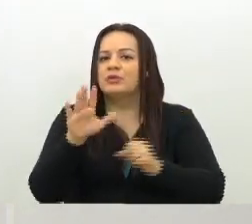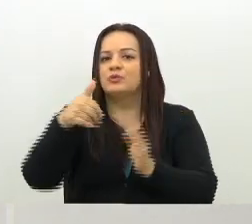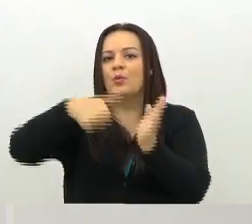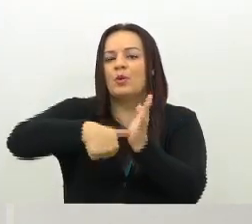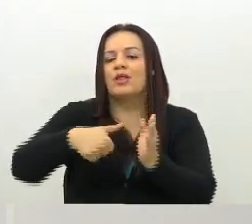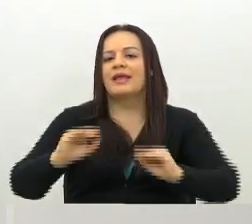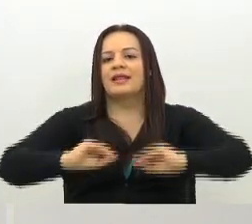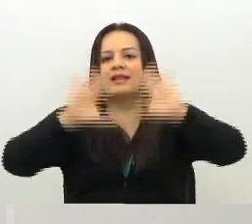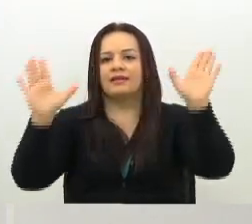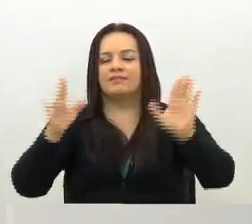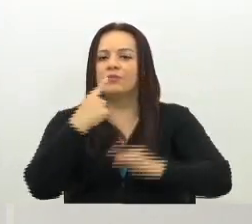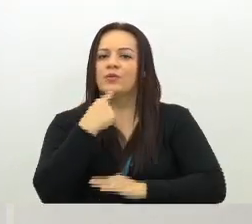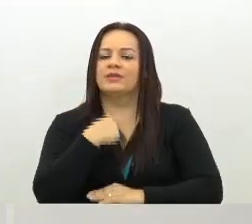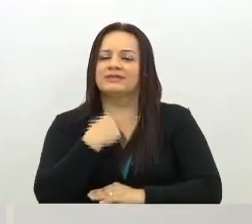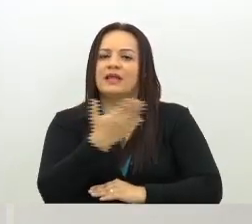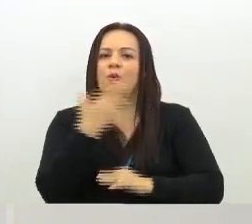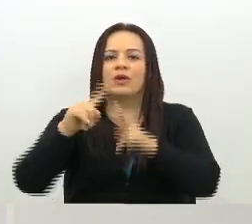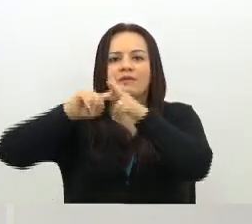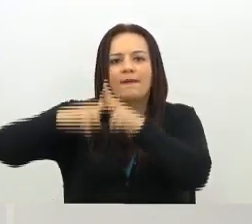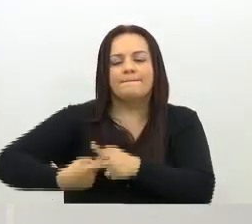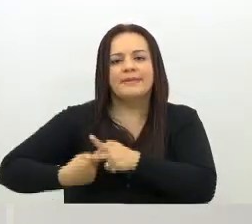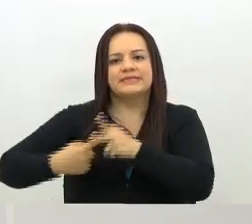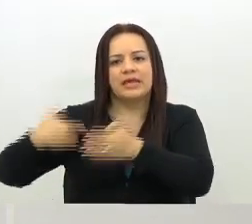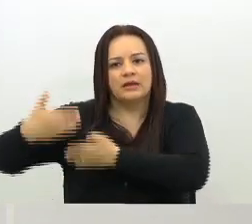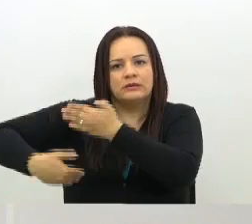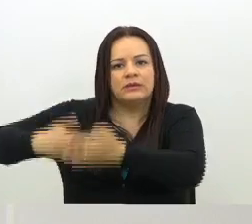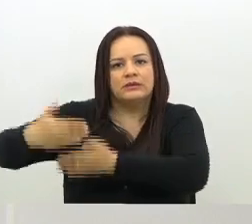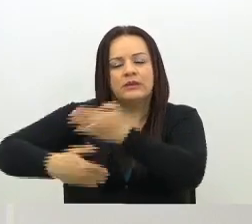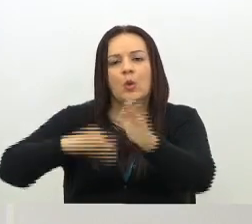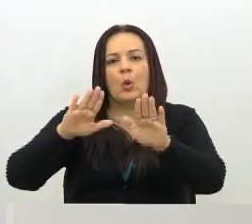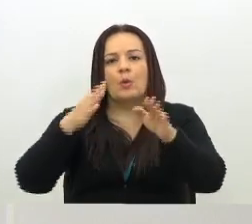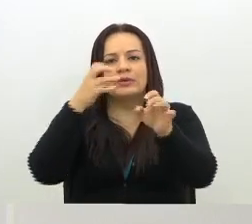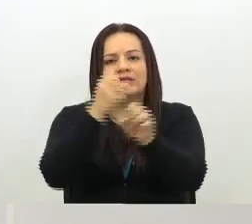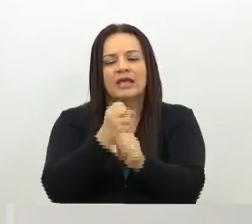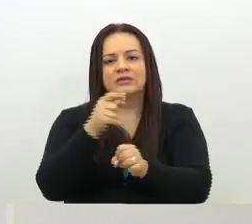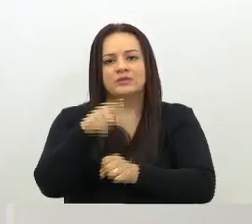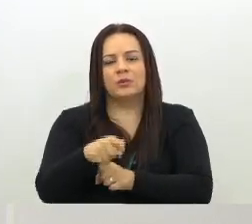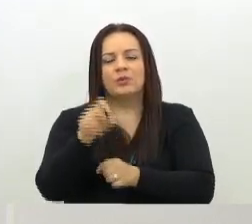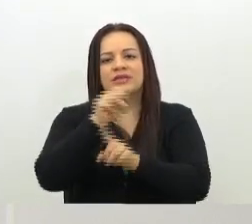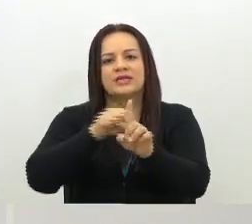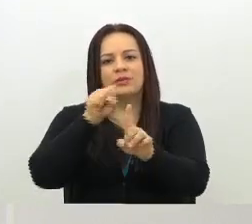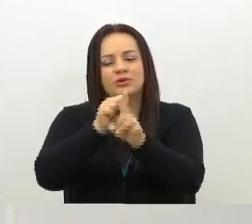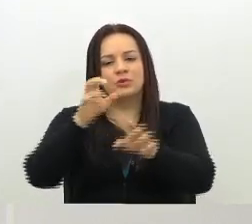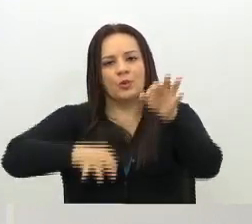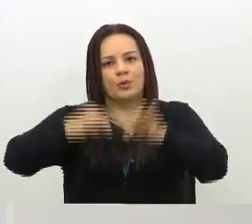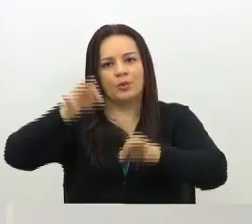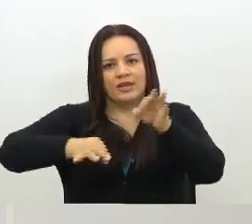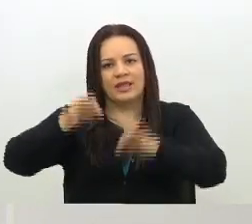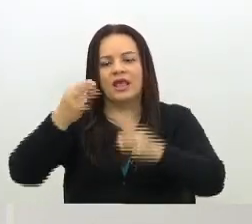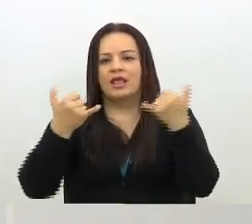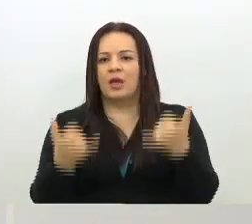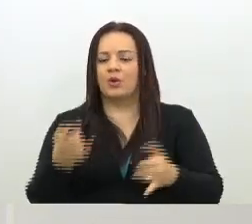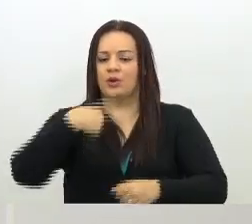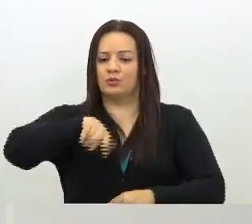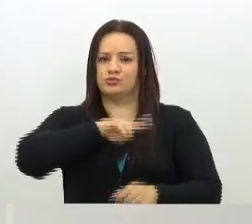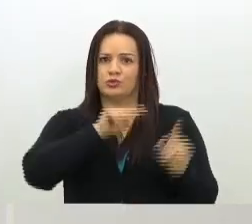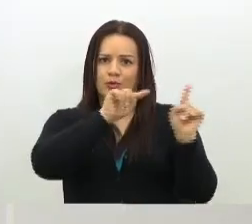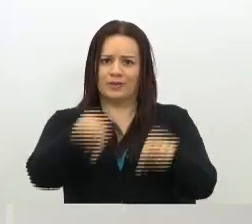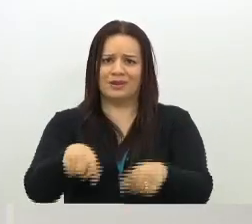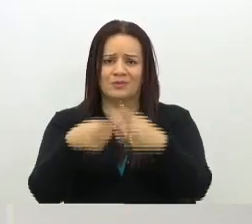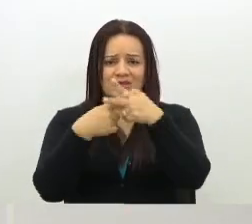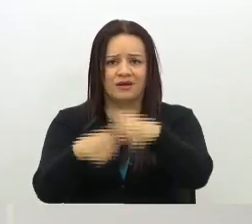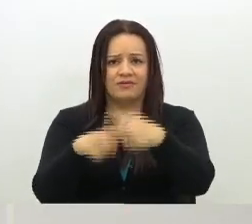decían lo que iba a pasar y cómo se estaba creando un entuerto jurídico que ahora venimos nosotros a